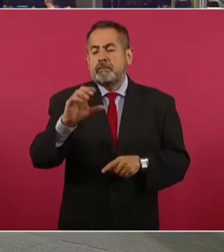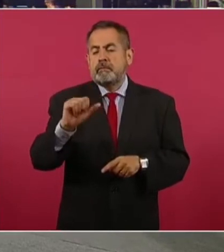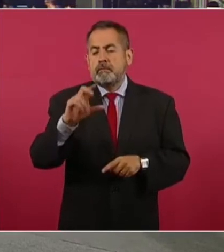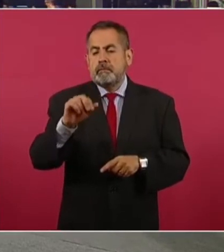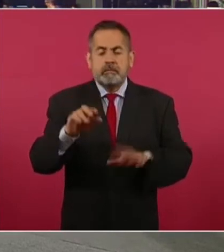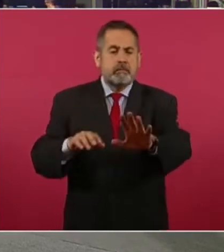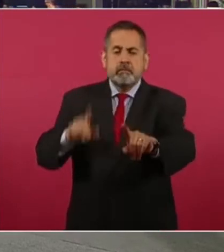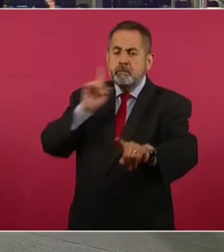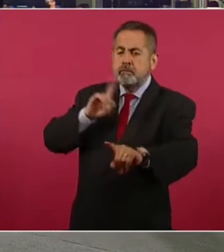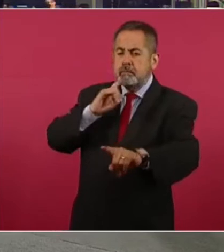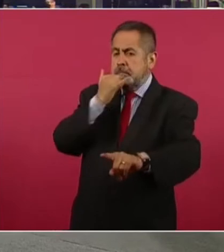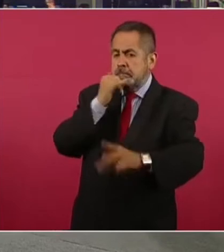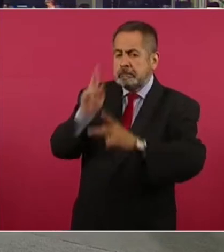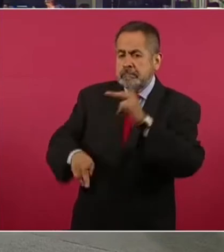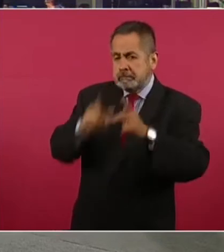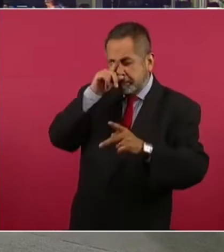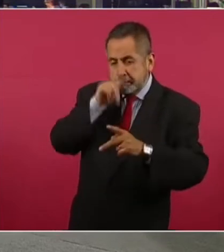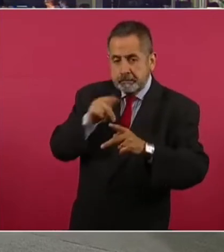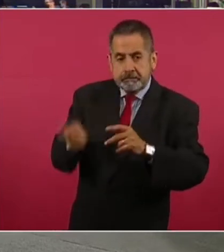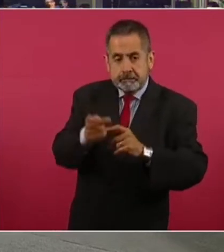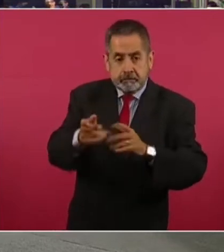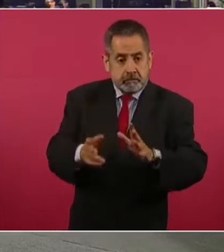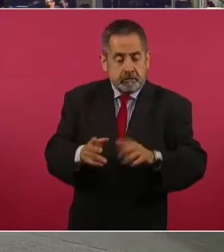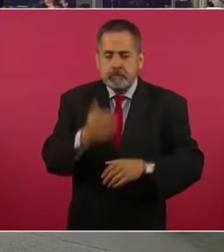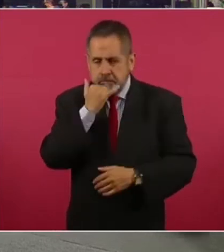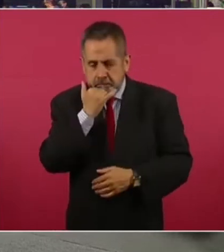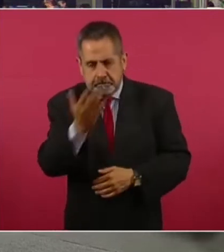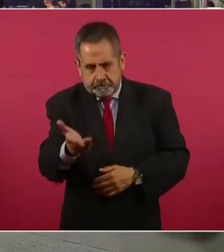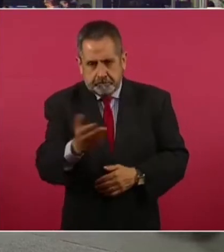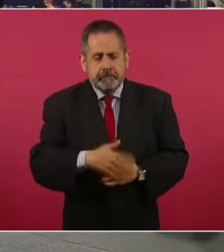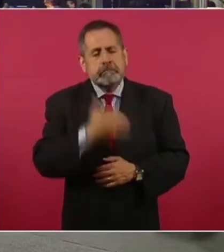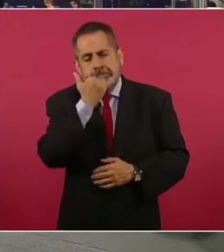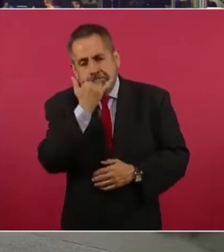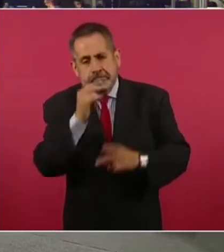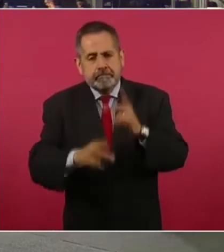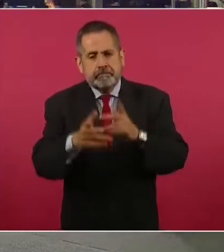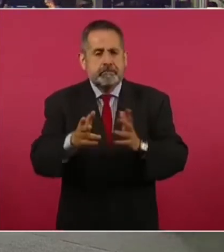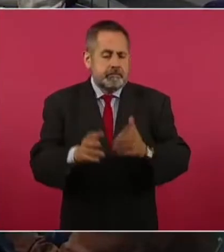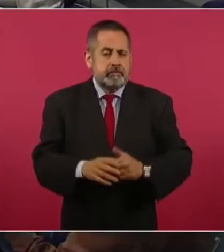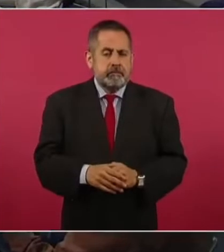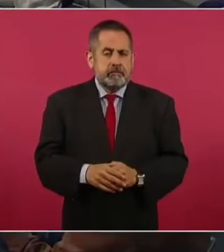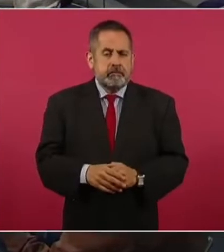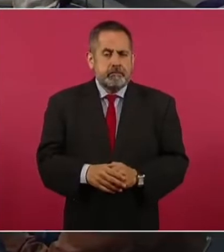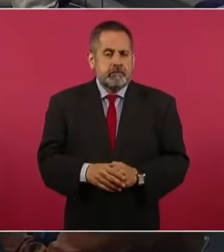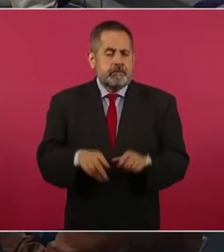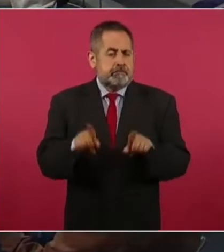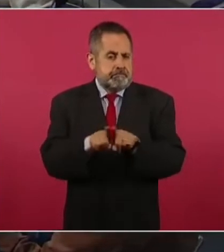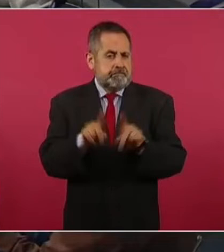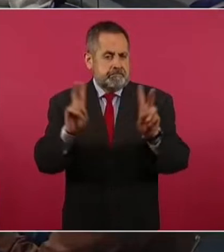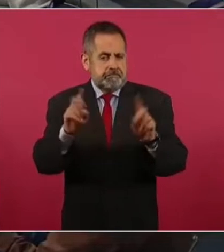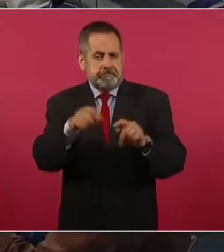¿Le puedo Guzmán. hacer otra? Es que tenía otra. A ver. Sí, perdón. Bueno, es del mismo